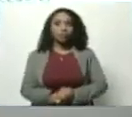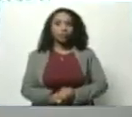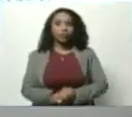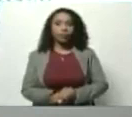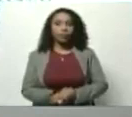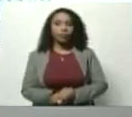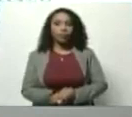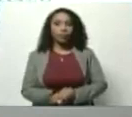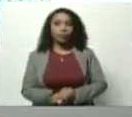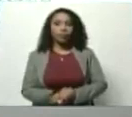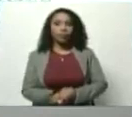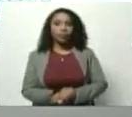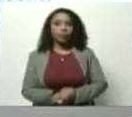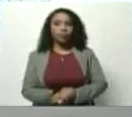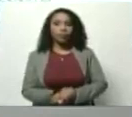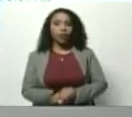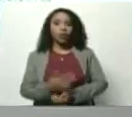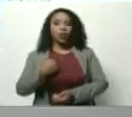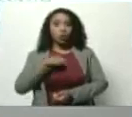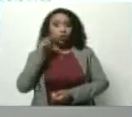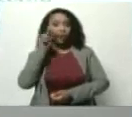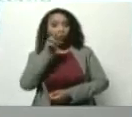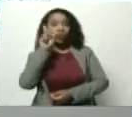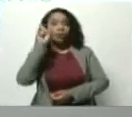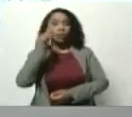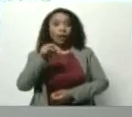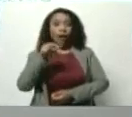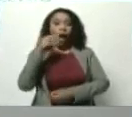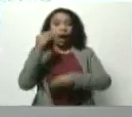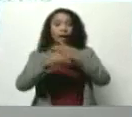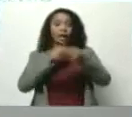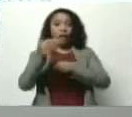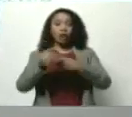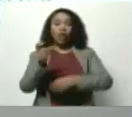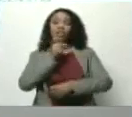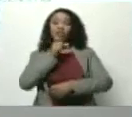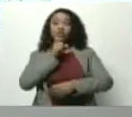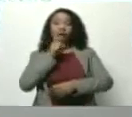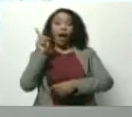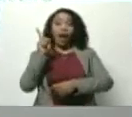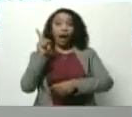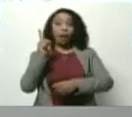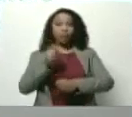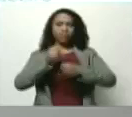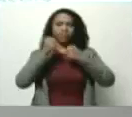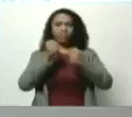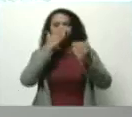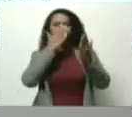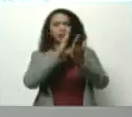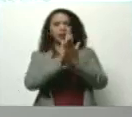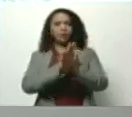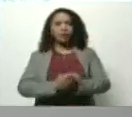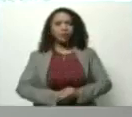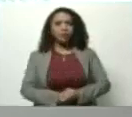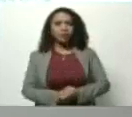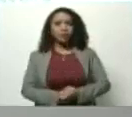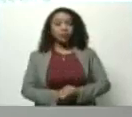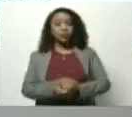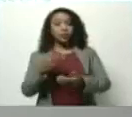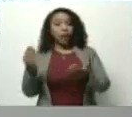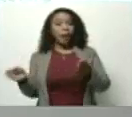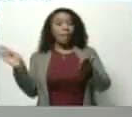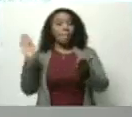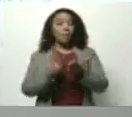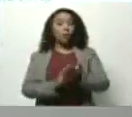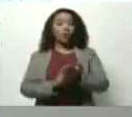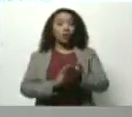y hemos visto que también estuvo a la altura de este desafío y ha puesto en riesgo